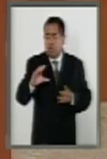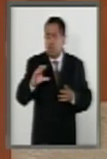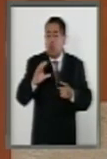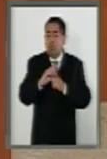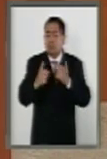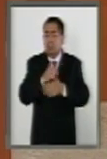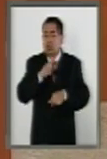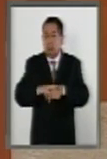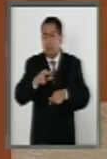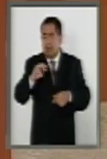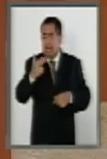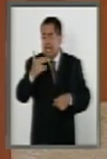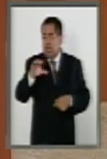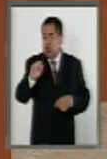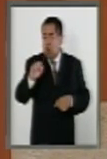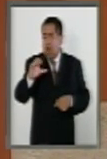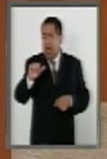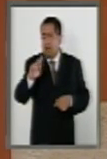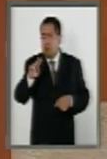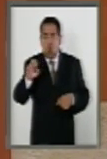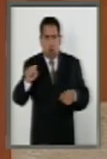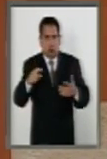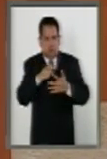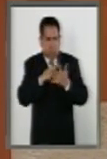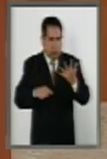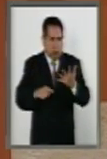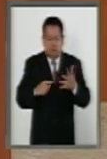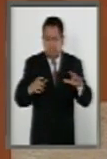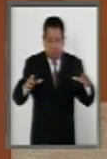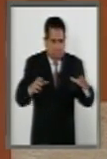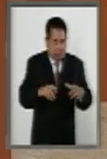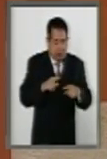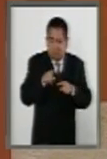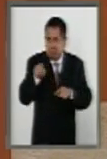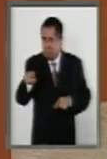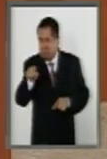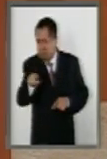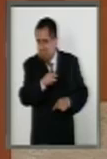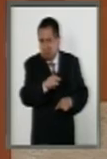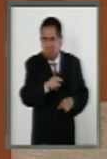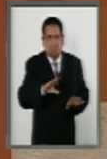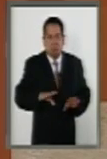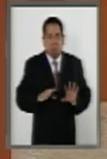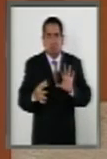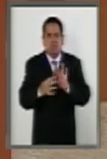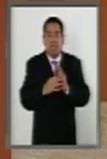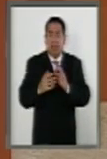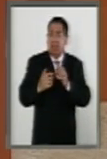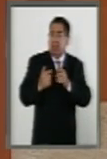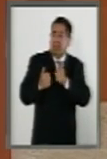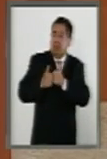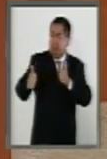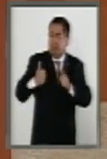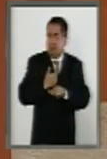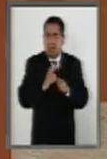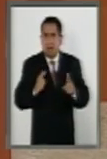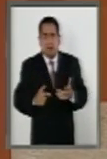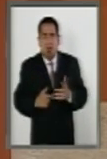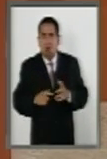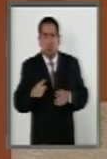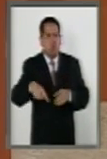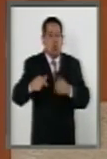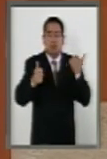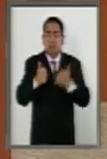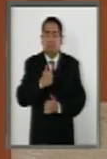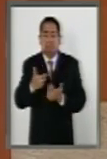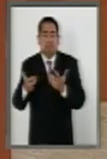Nacional de Hidrocarburos y la propia Comisión Reguladora de Energía, ninguno parece independiente. En la mayoría de las